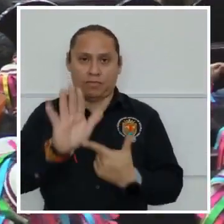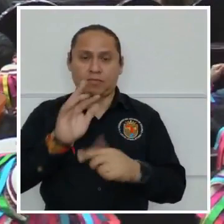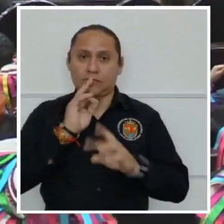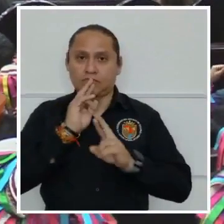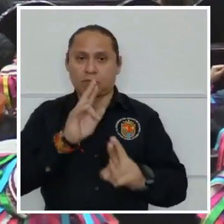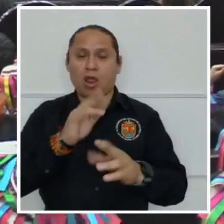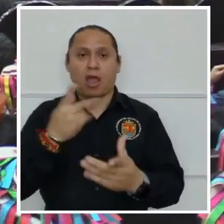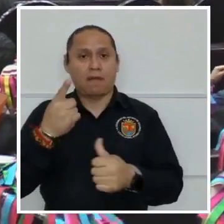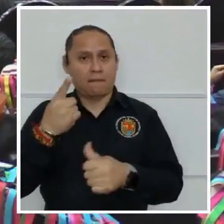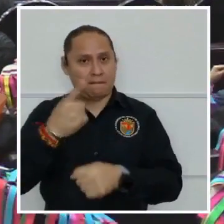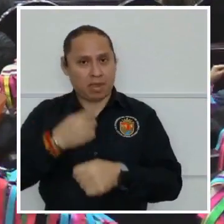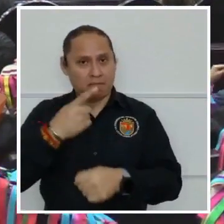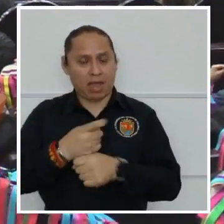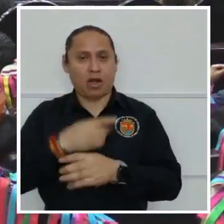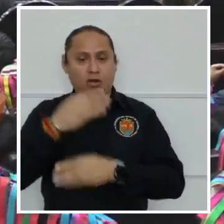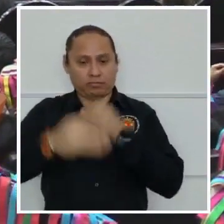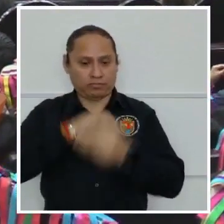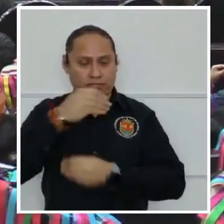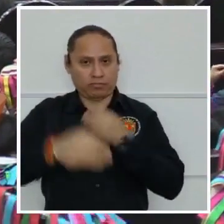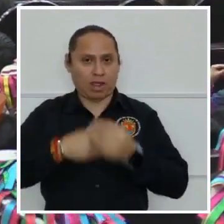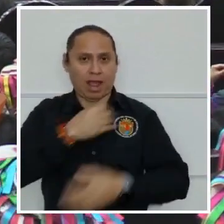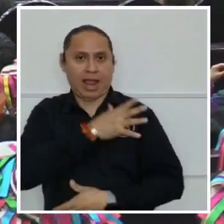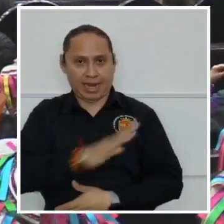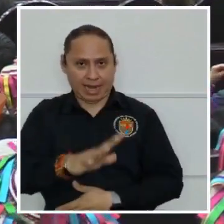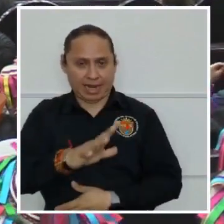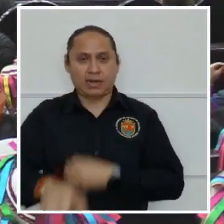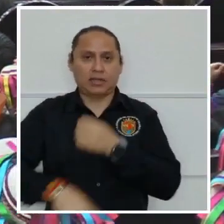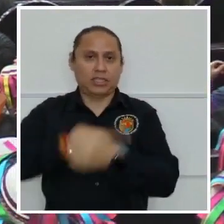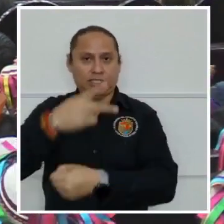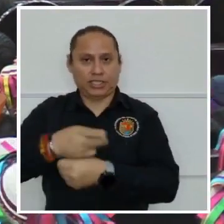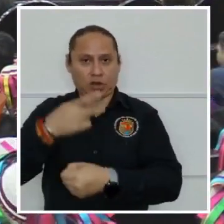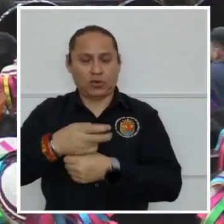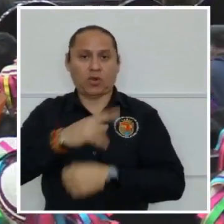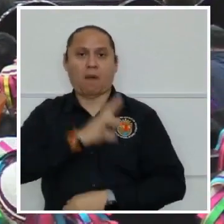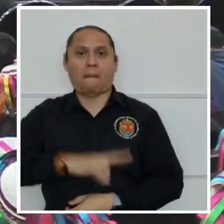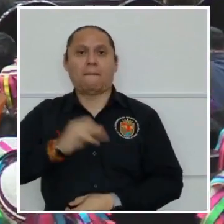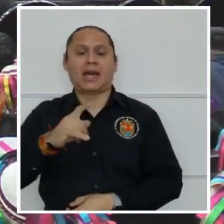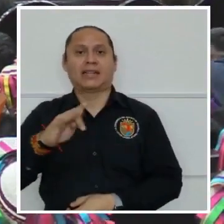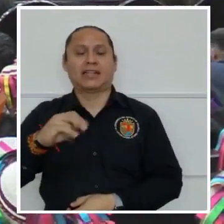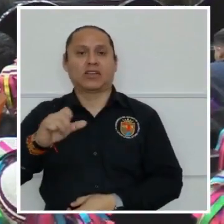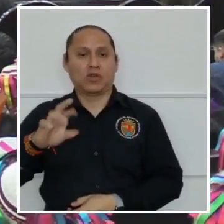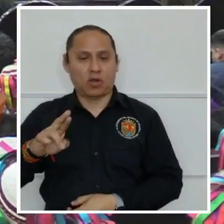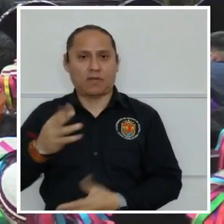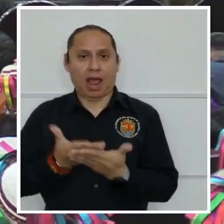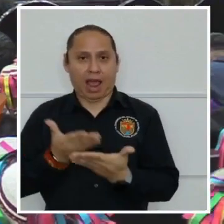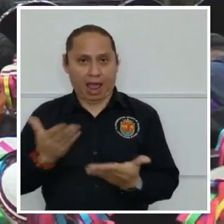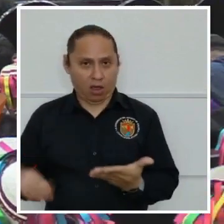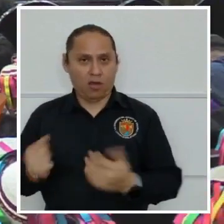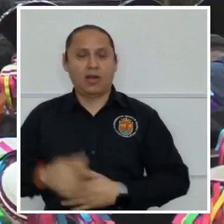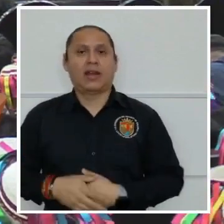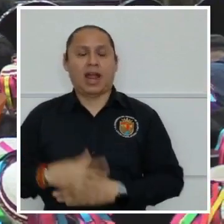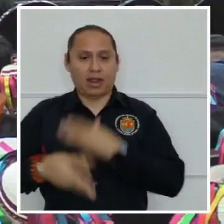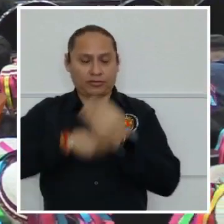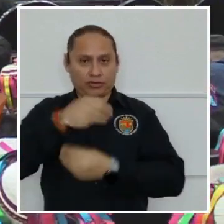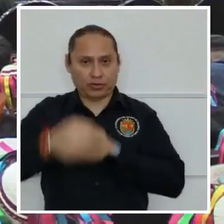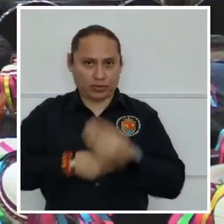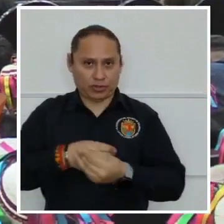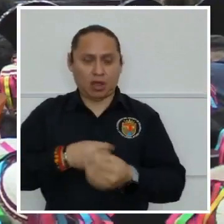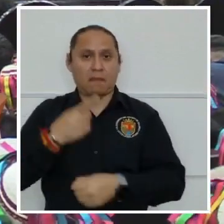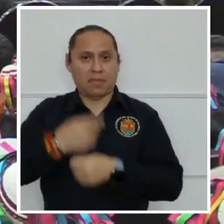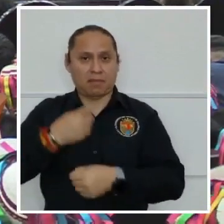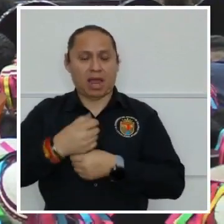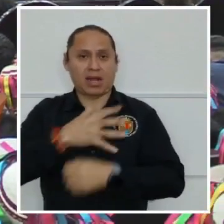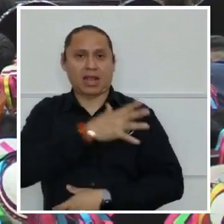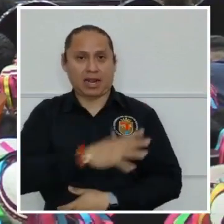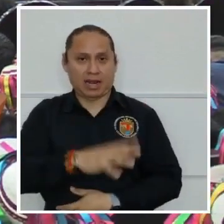se discutirá en lo general y posteriormente en lo particular. Está a discusión el dictamen presentado en lo